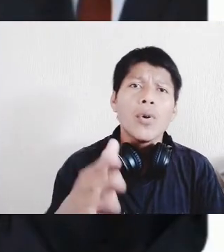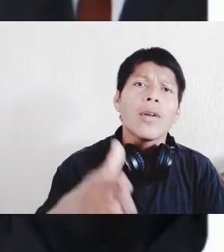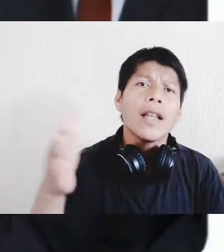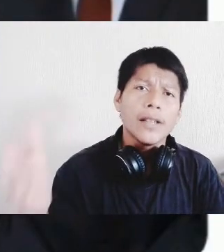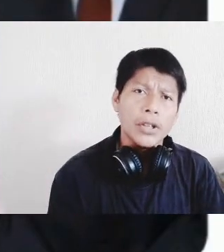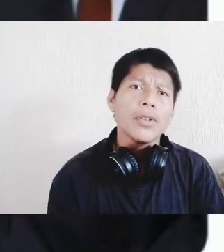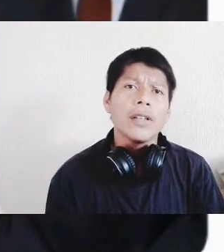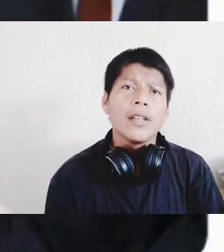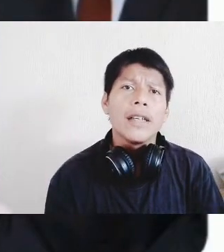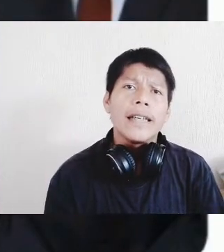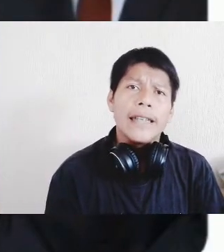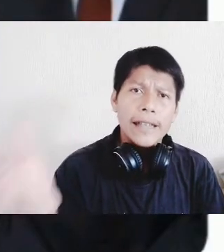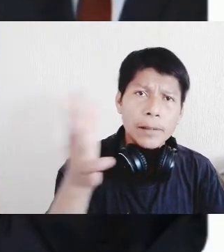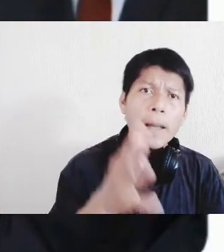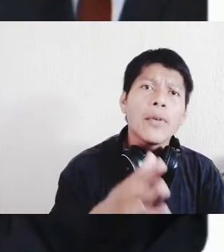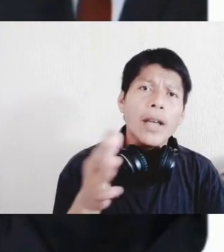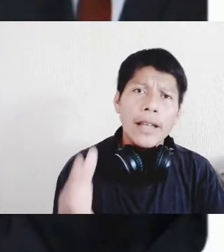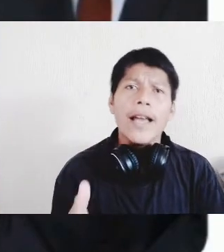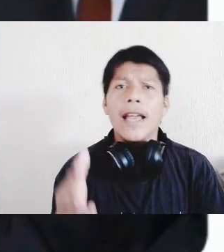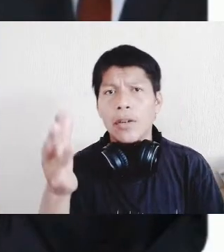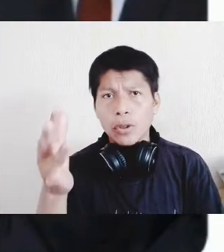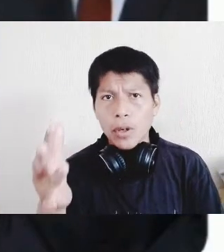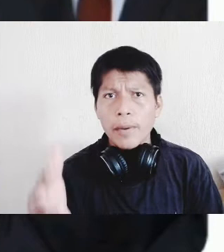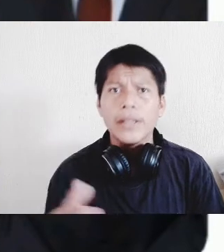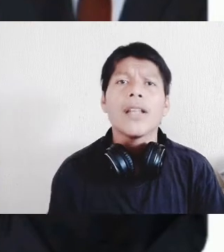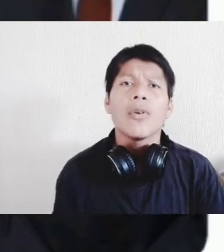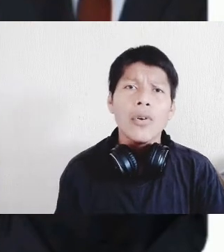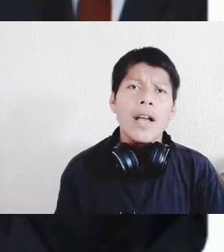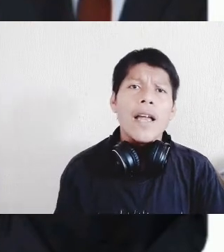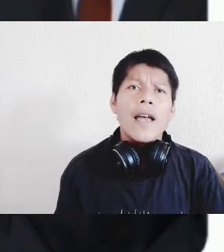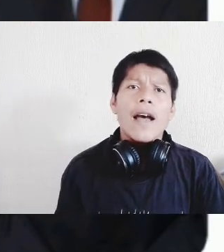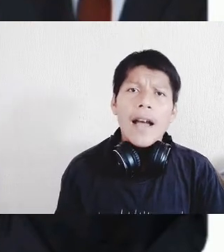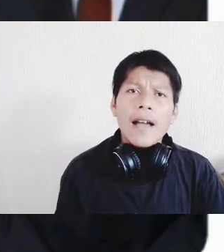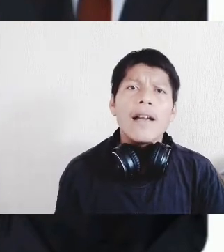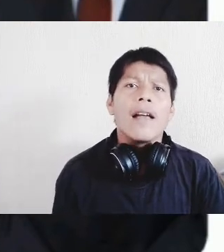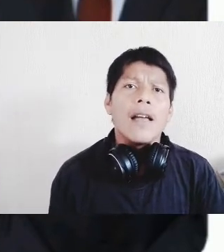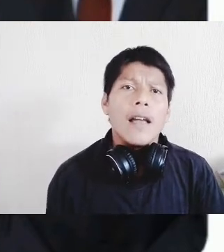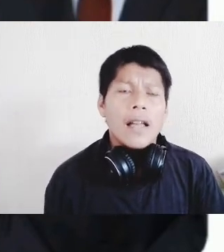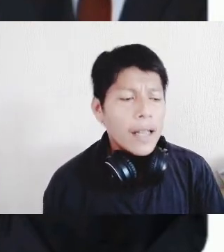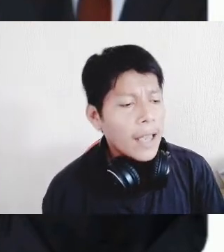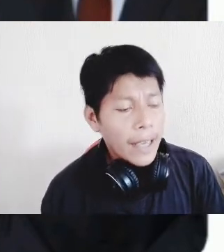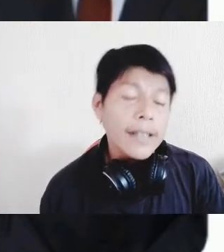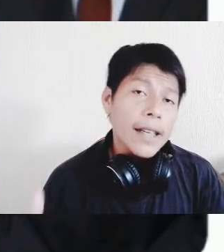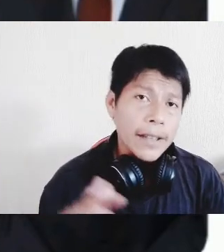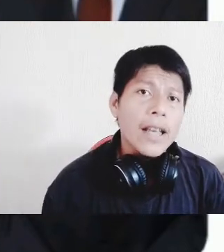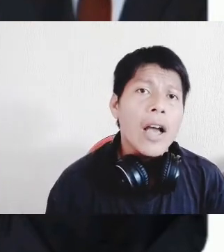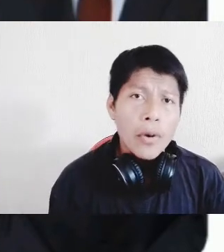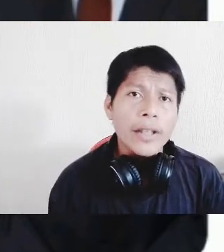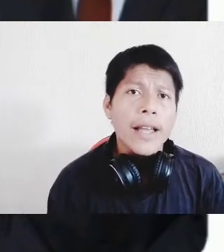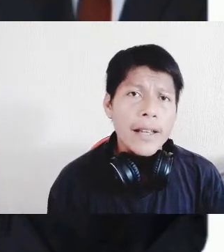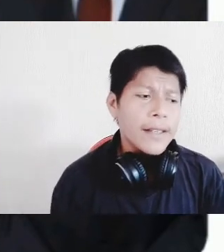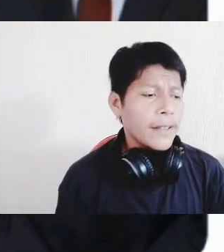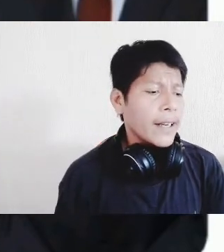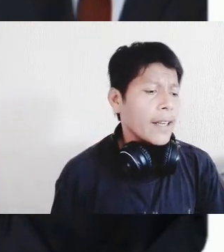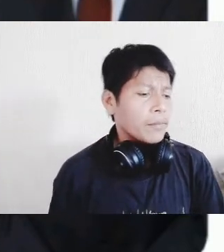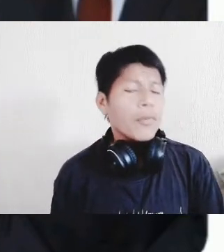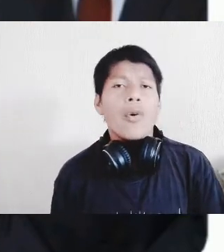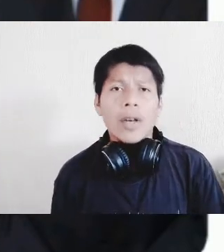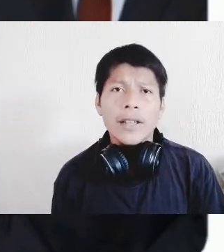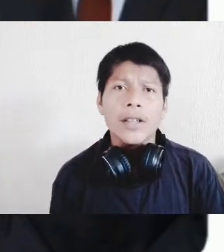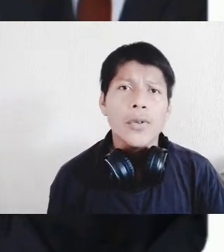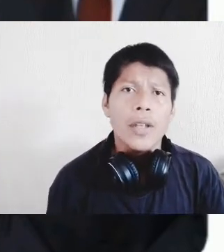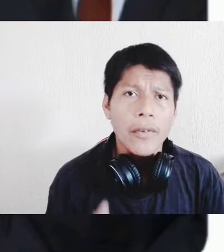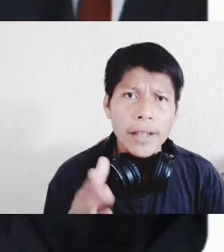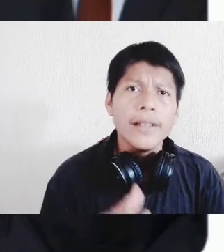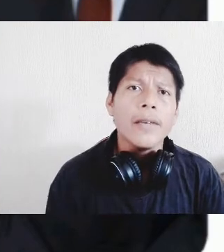en torno a la decisión y respaldo que le da en nuestro cabecita de algodón a la exsecretaria